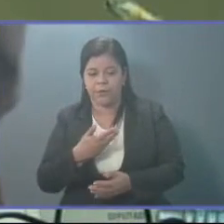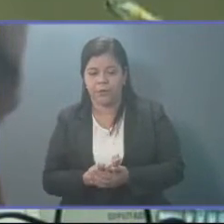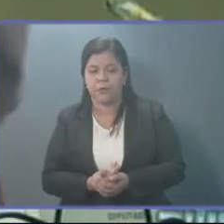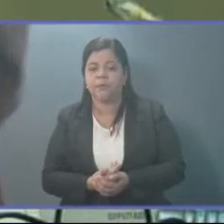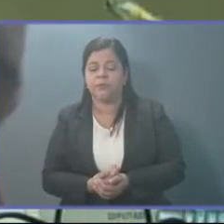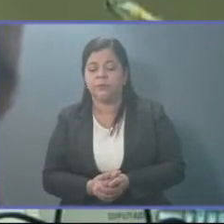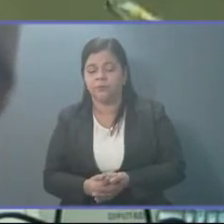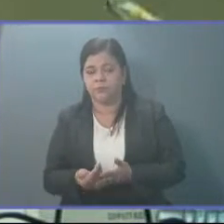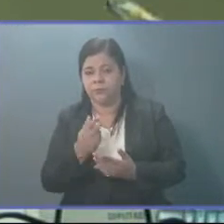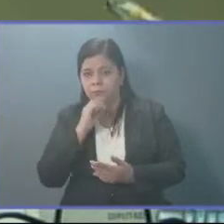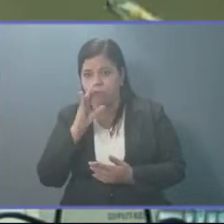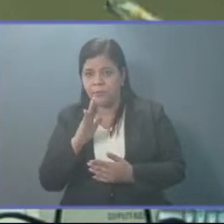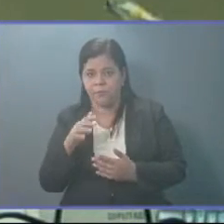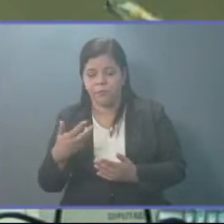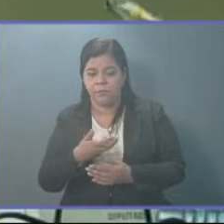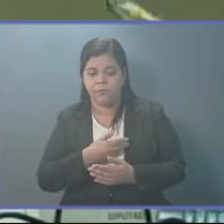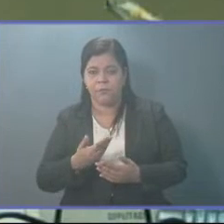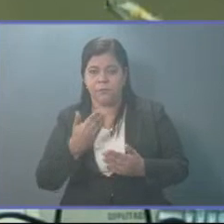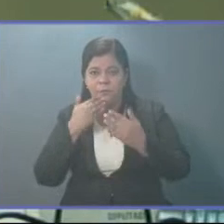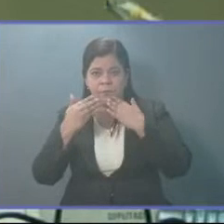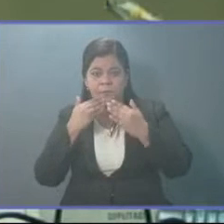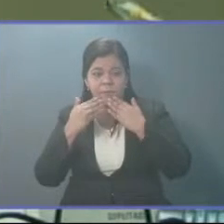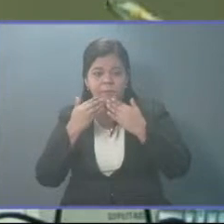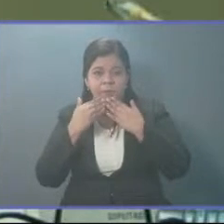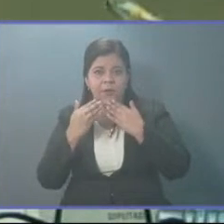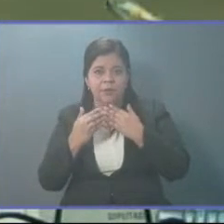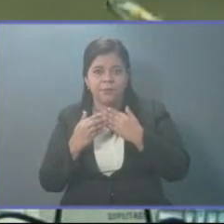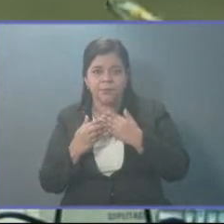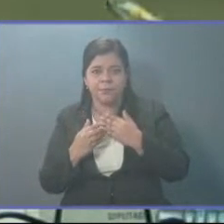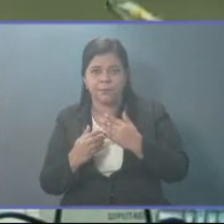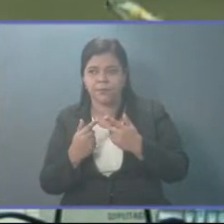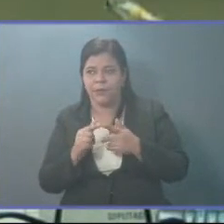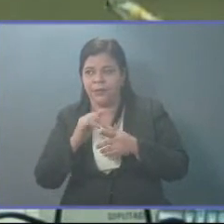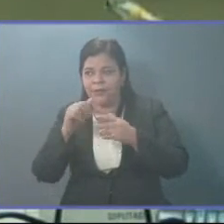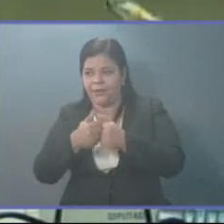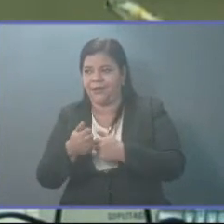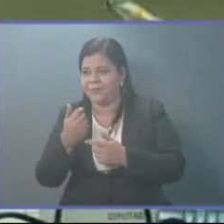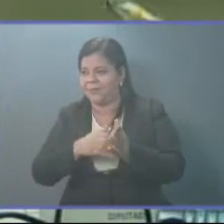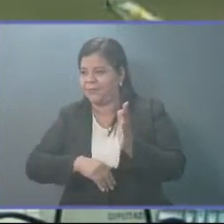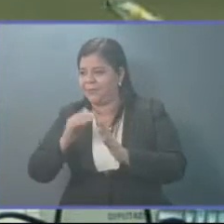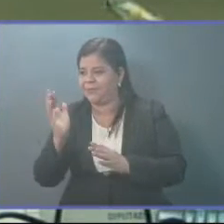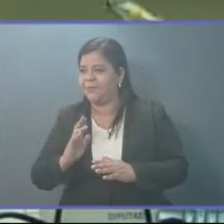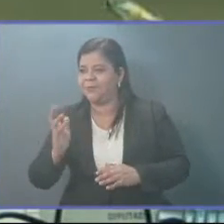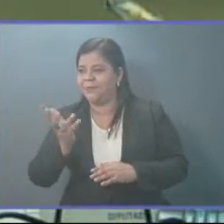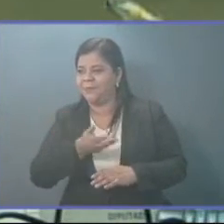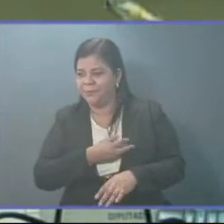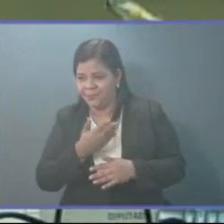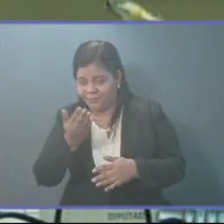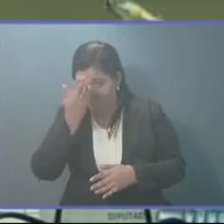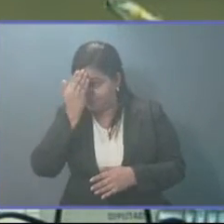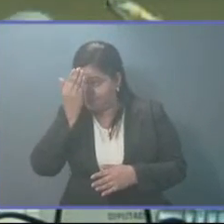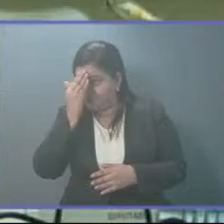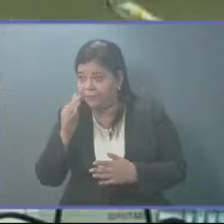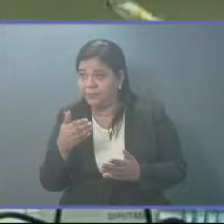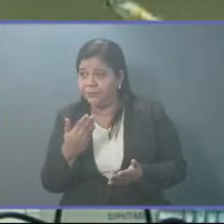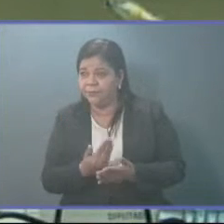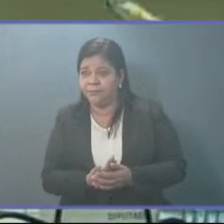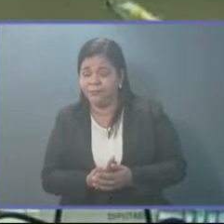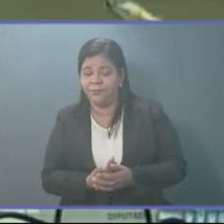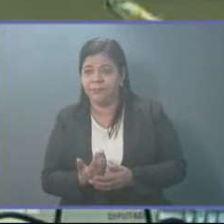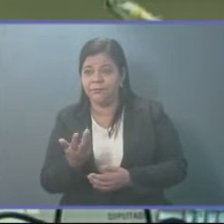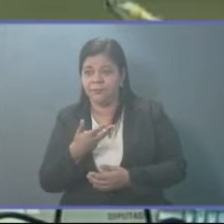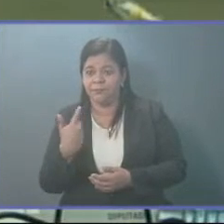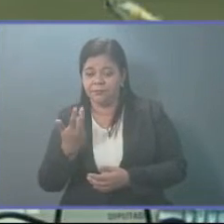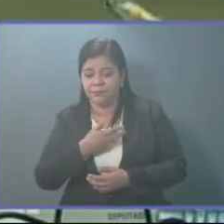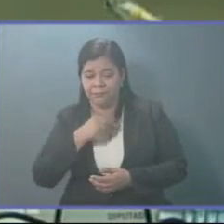clara la interpretación que ellos están pidiendo, pero también tomamos en cuenta la opinión